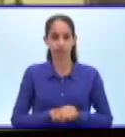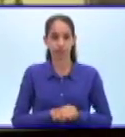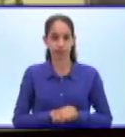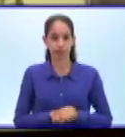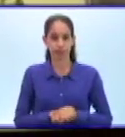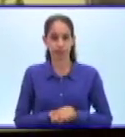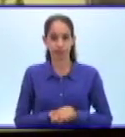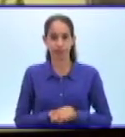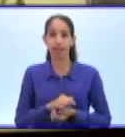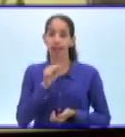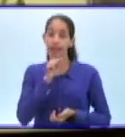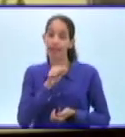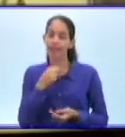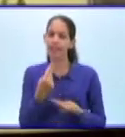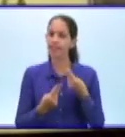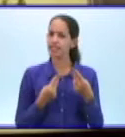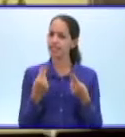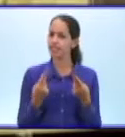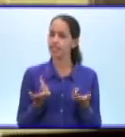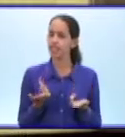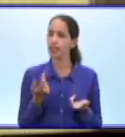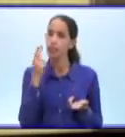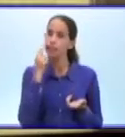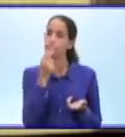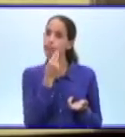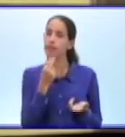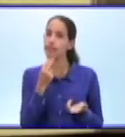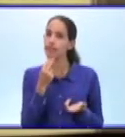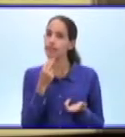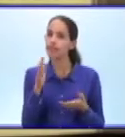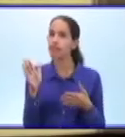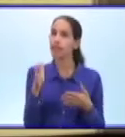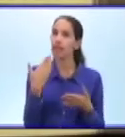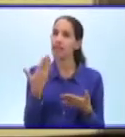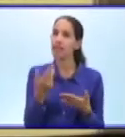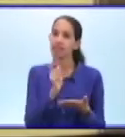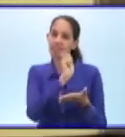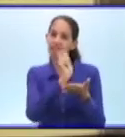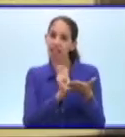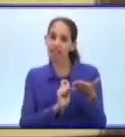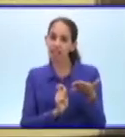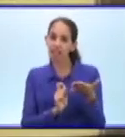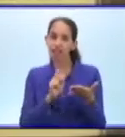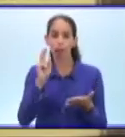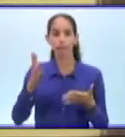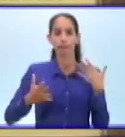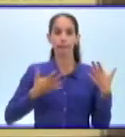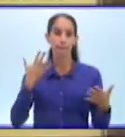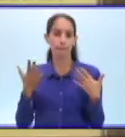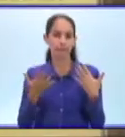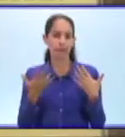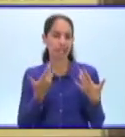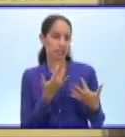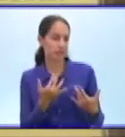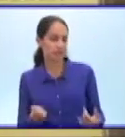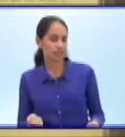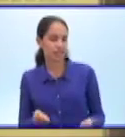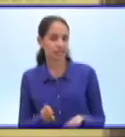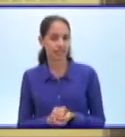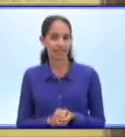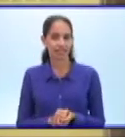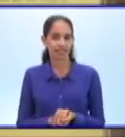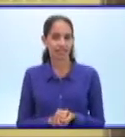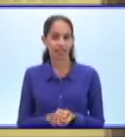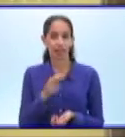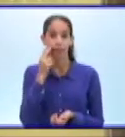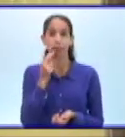versos sencillos. Y los versos sencillos son versos autobiográficos, que se habla, por ejemplo, de la bailarina española, y Martí lo describe de lo más